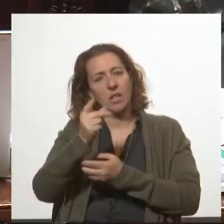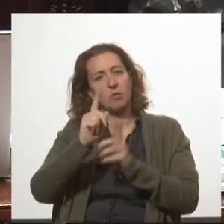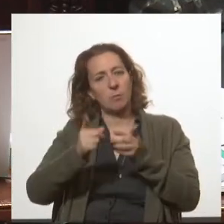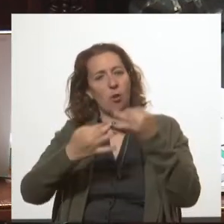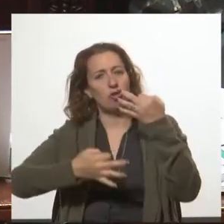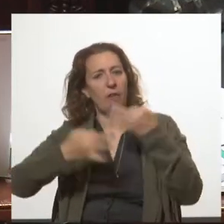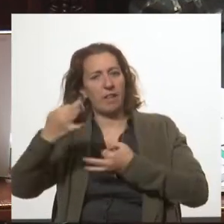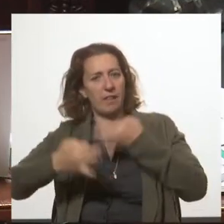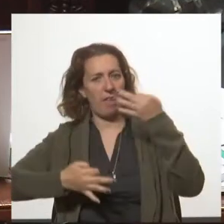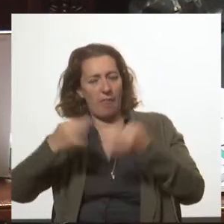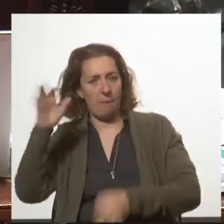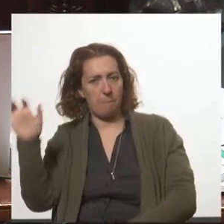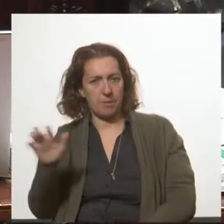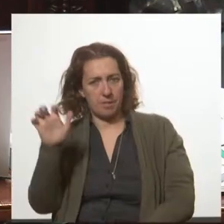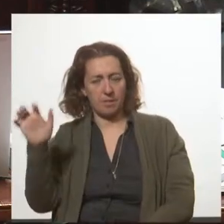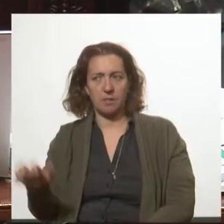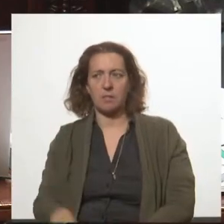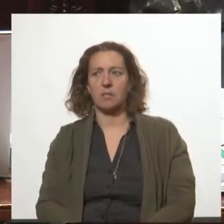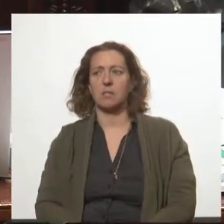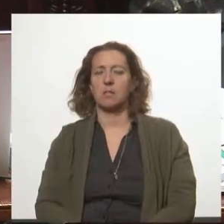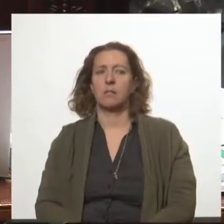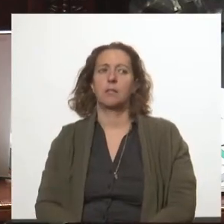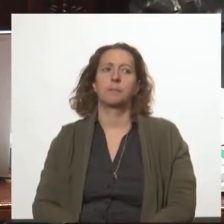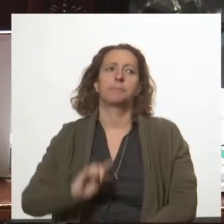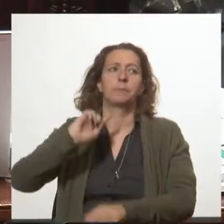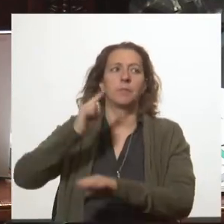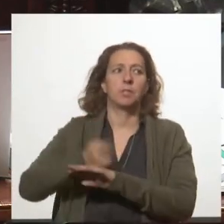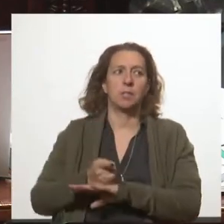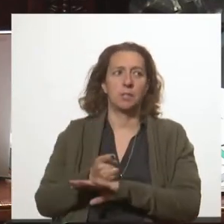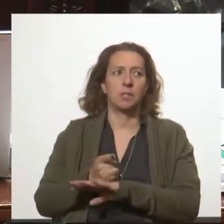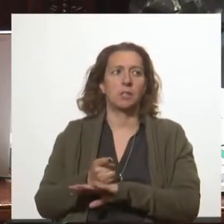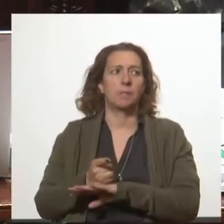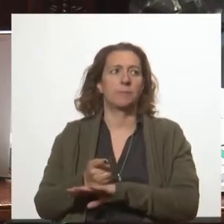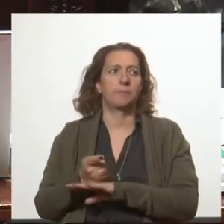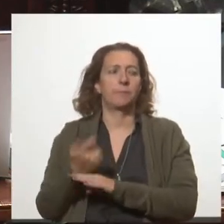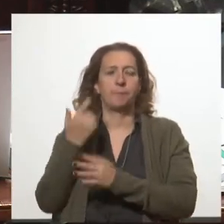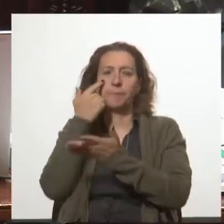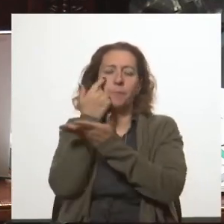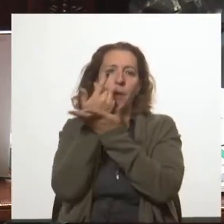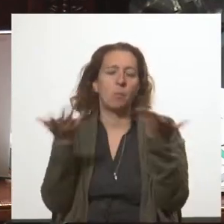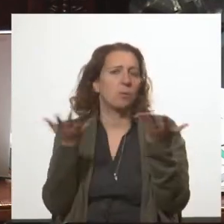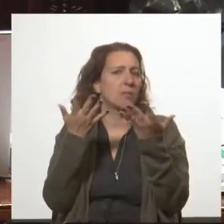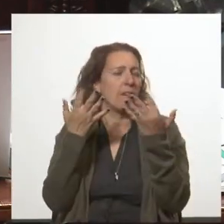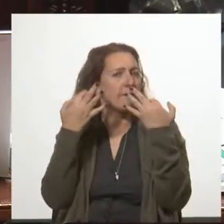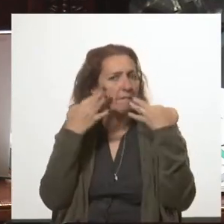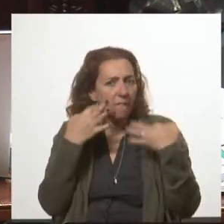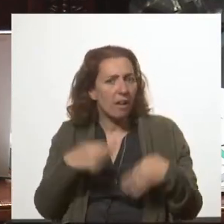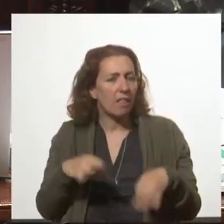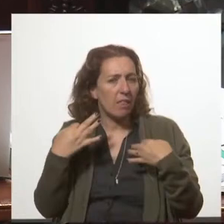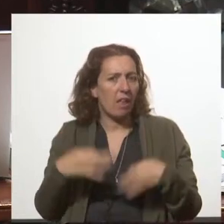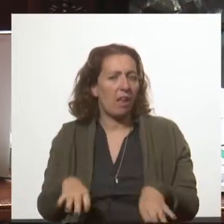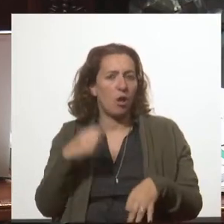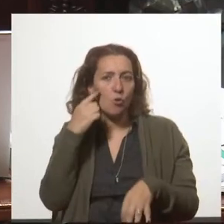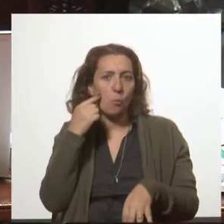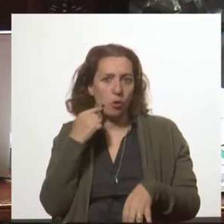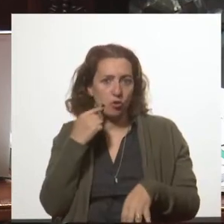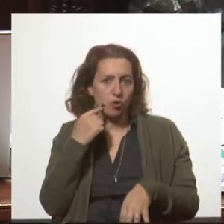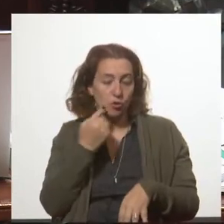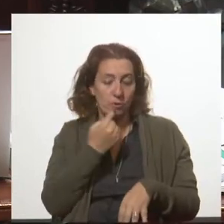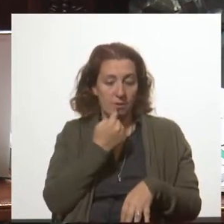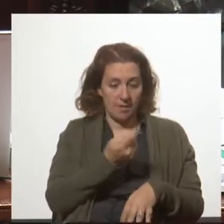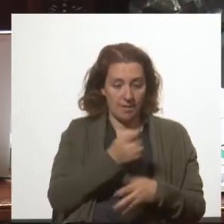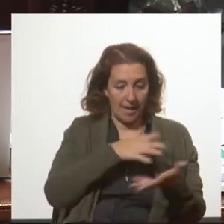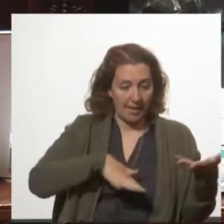decir definir que refleja la realidad de los números que lo que dicen los estados financieros